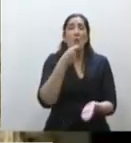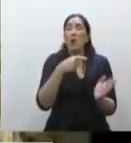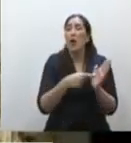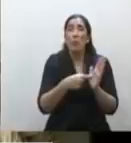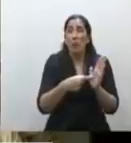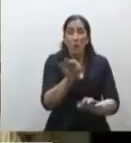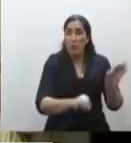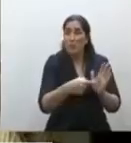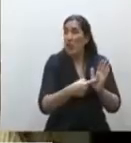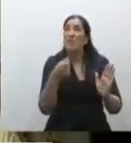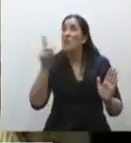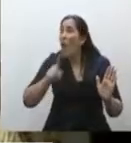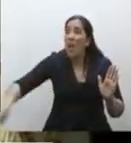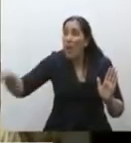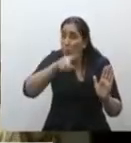respuesta, discutamos otra.